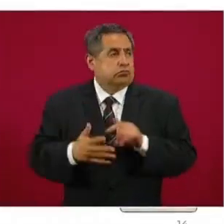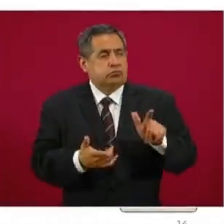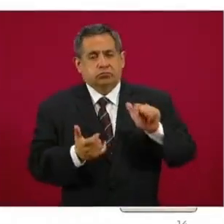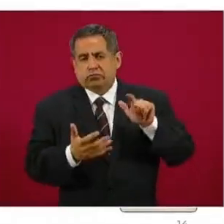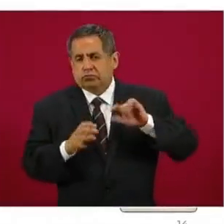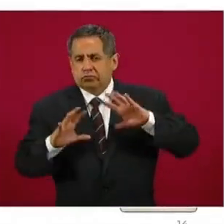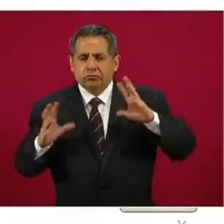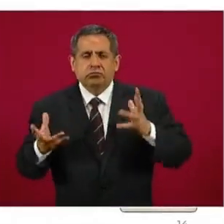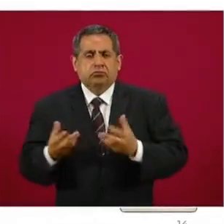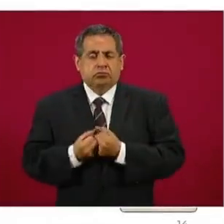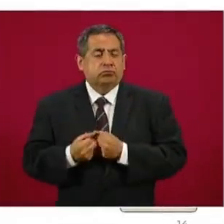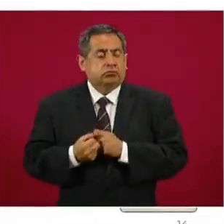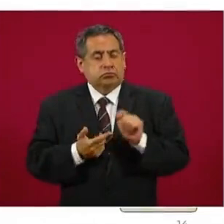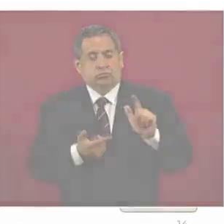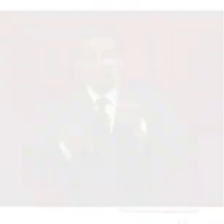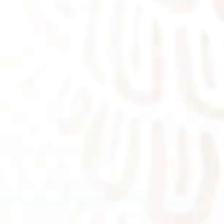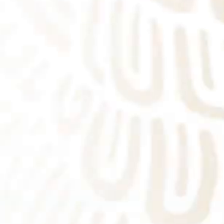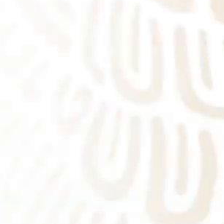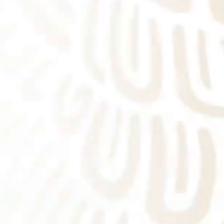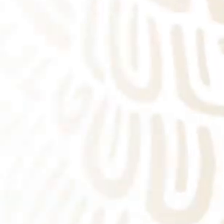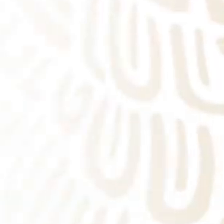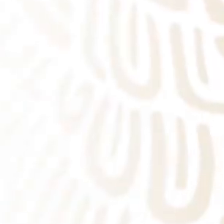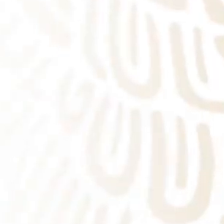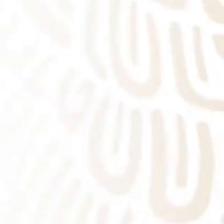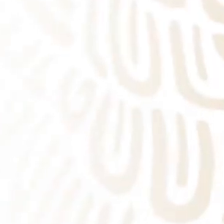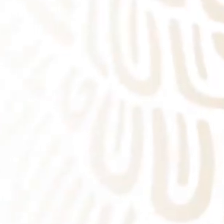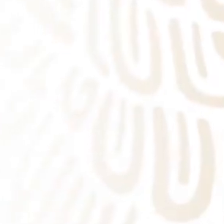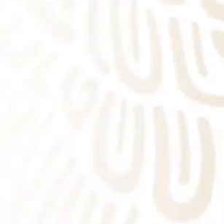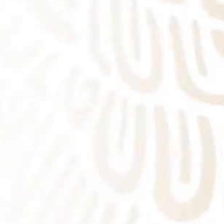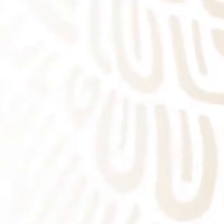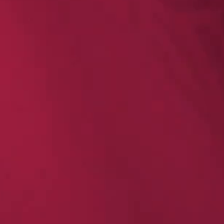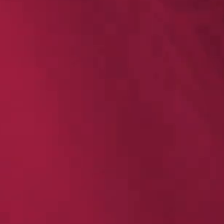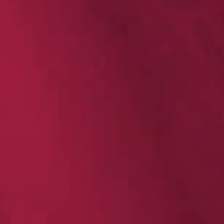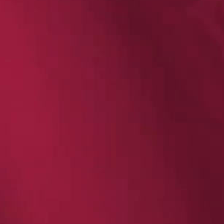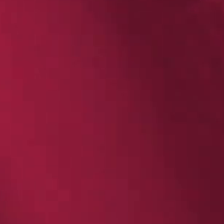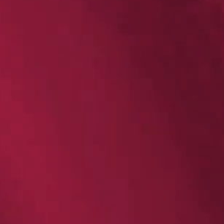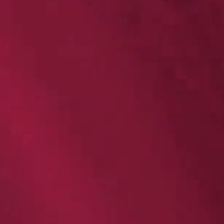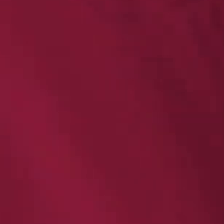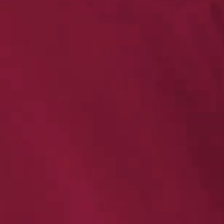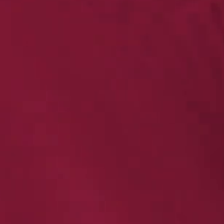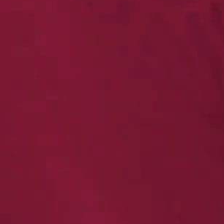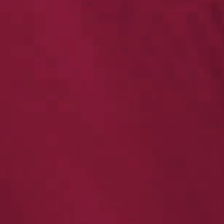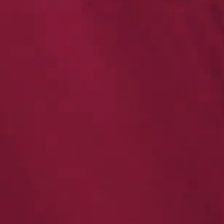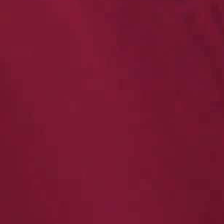hizo de grandes contribuyentes. Quédate en casa. Gobierno de México.